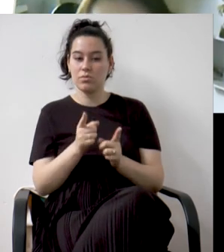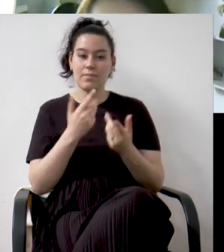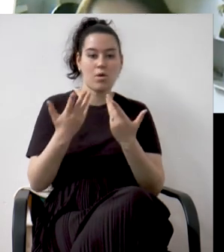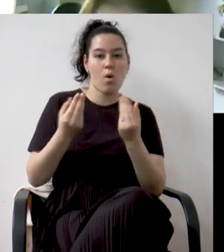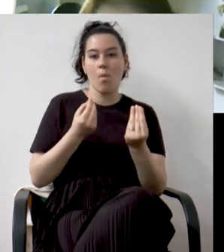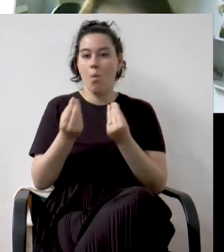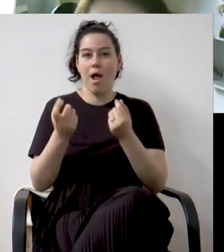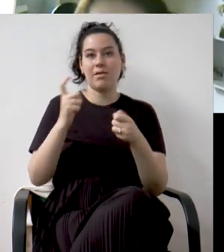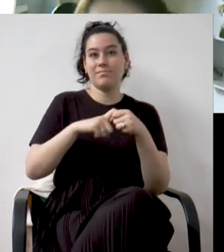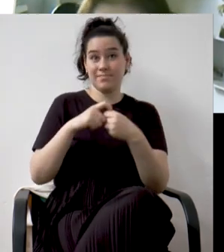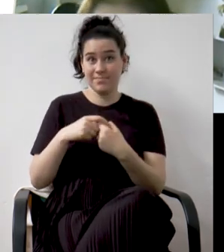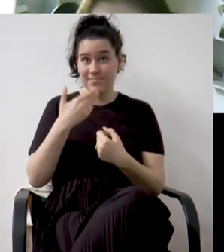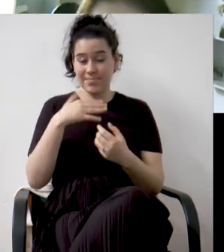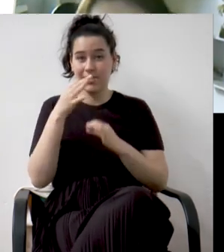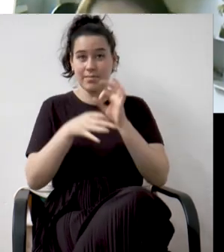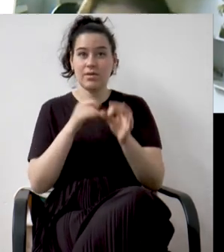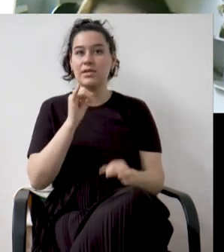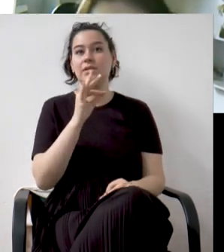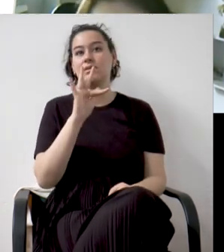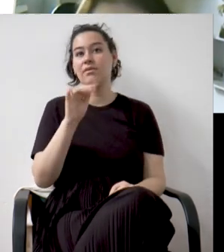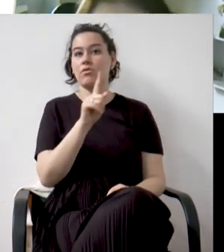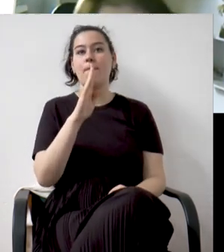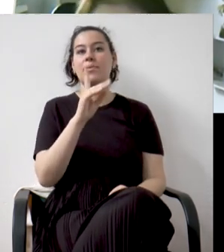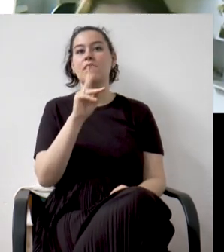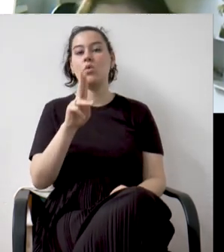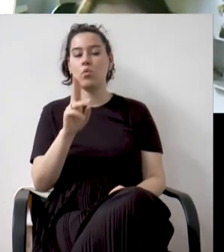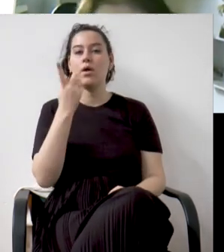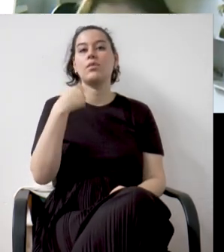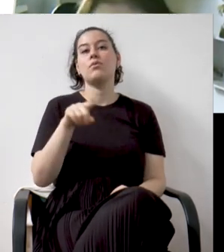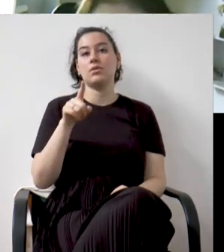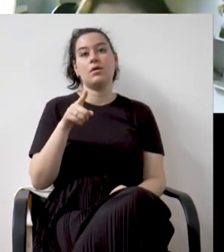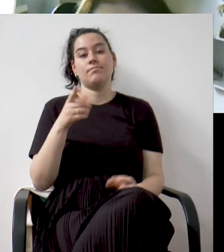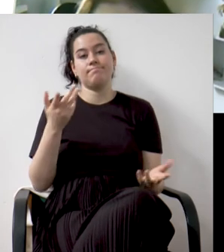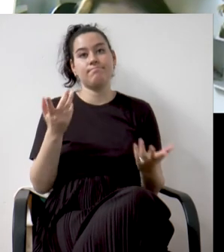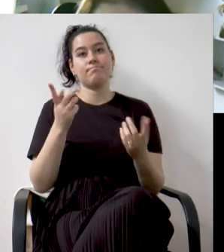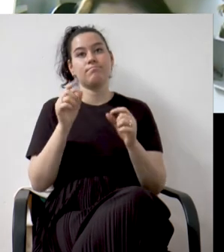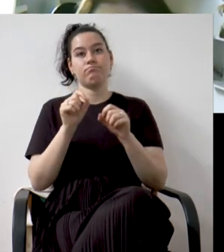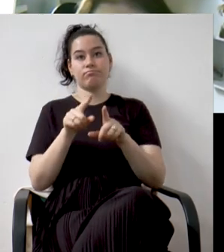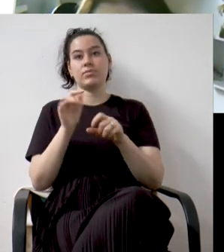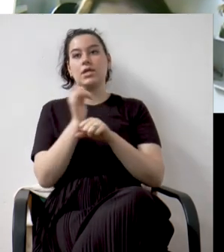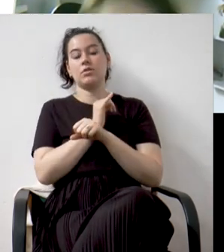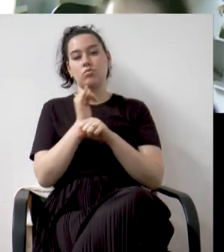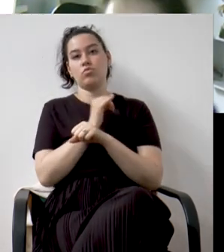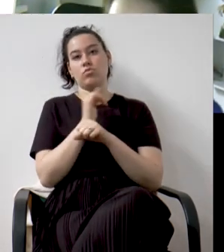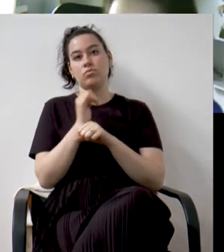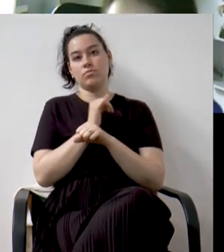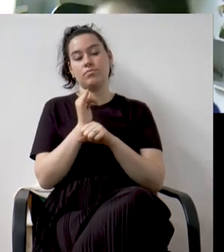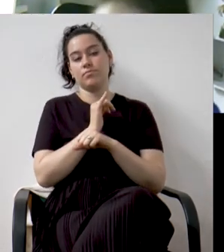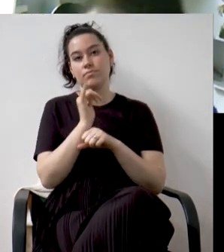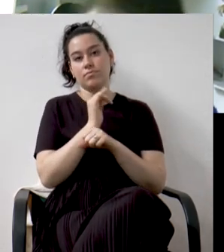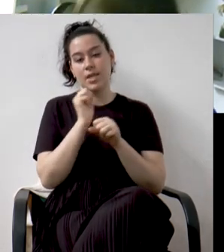académica. ¿Me explico? ICEF no es un PDU. ICEF es un instituto que